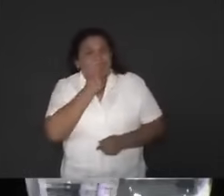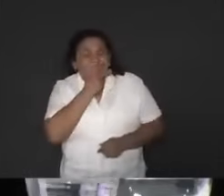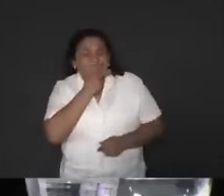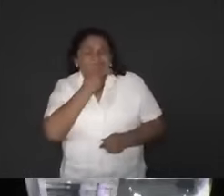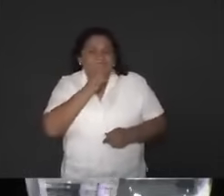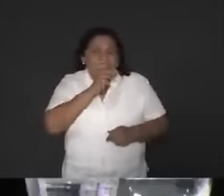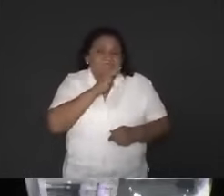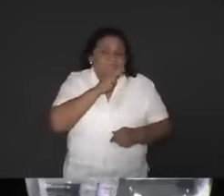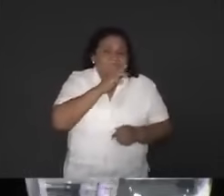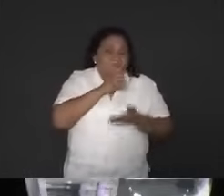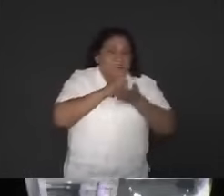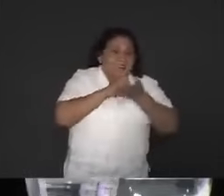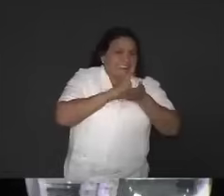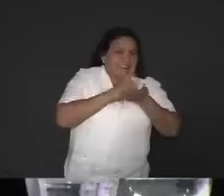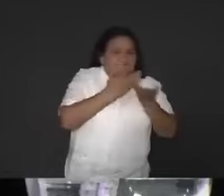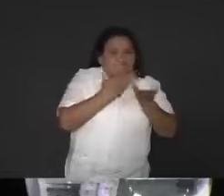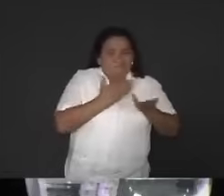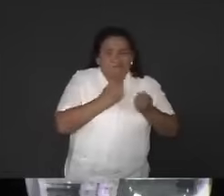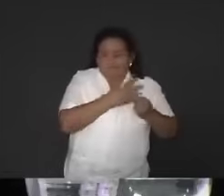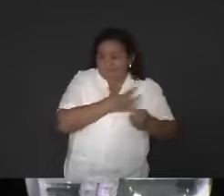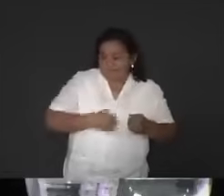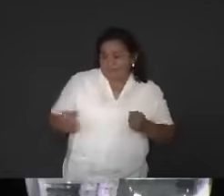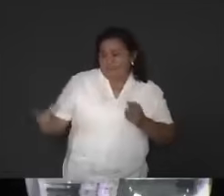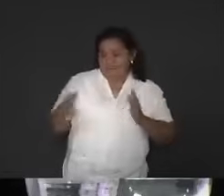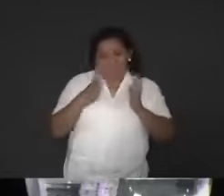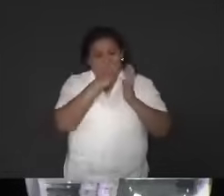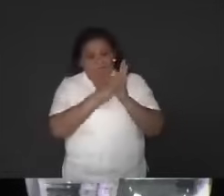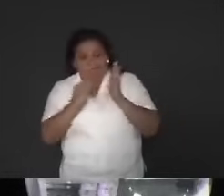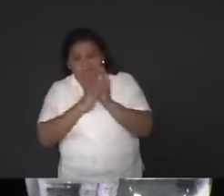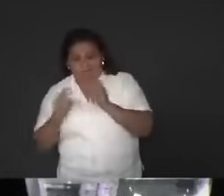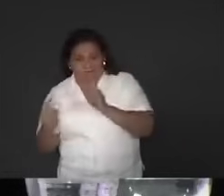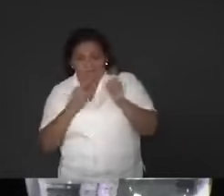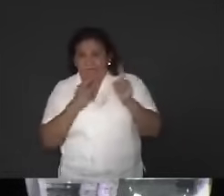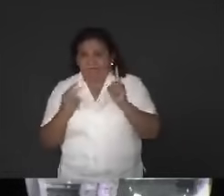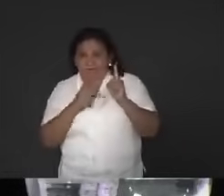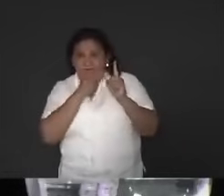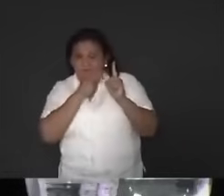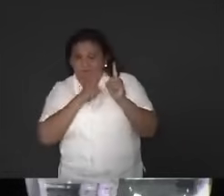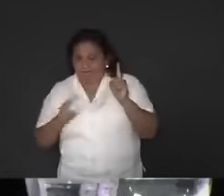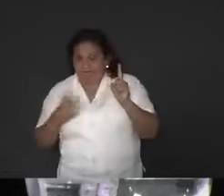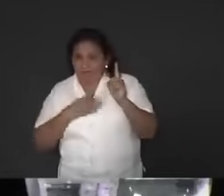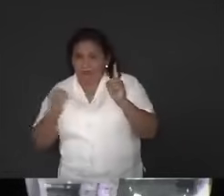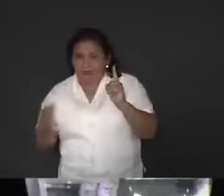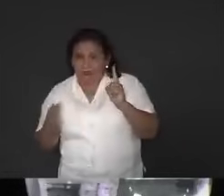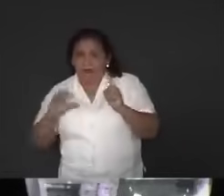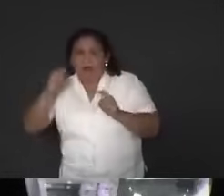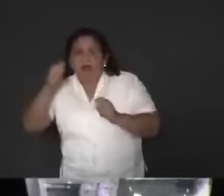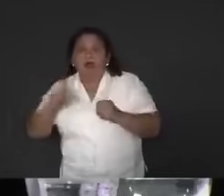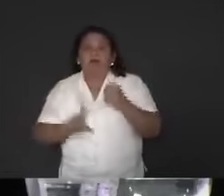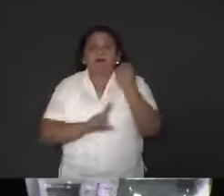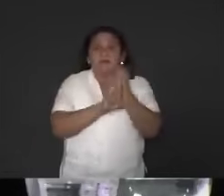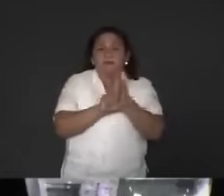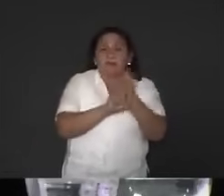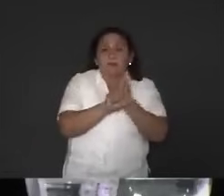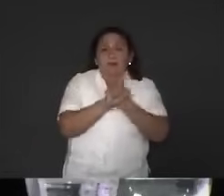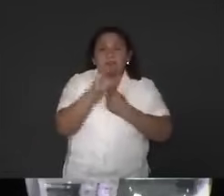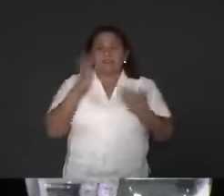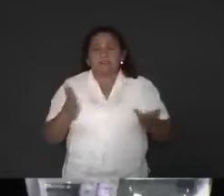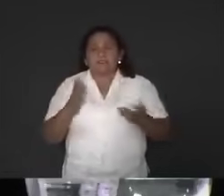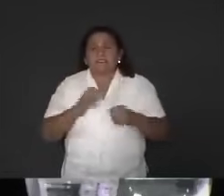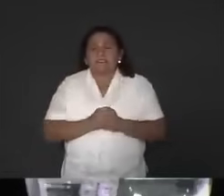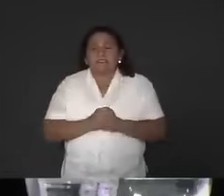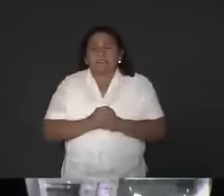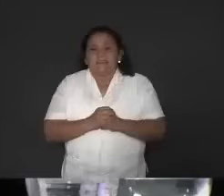drogas, ocasionan que los hijos imiten estas costumbres. Otro problema que he detectado es